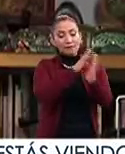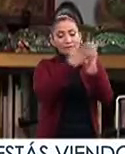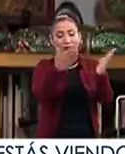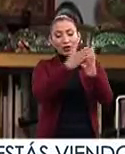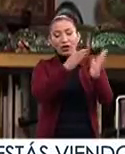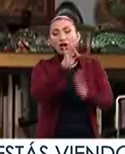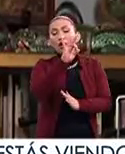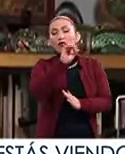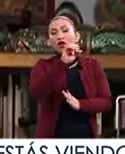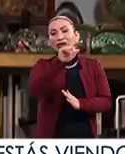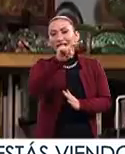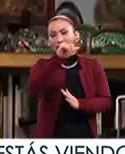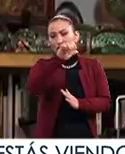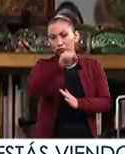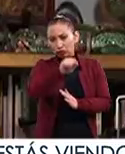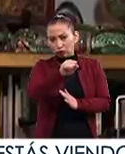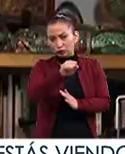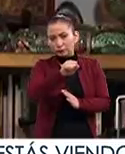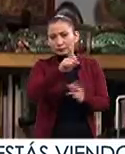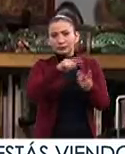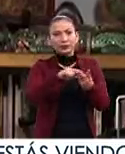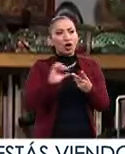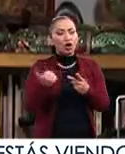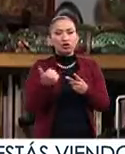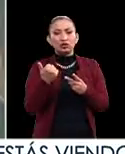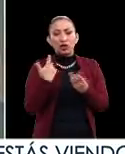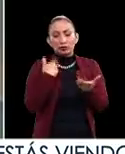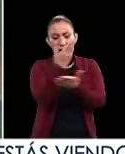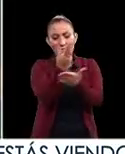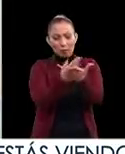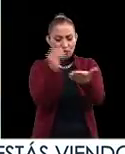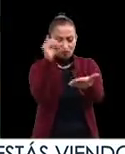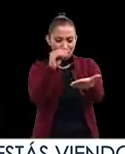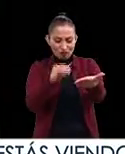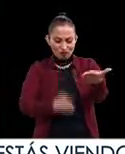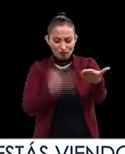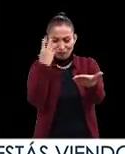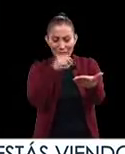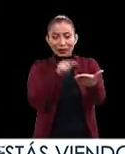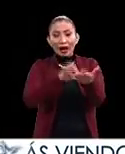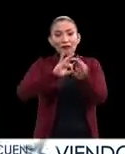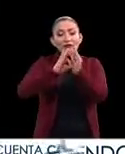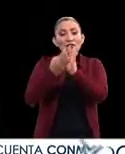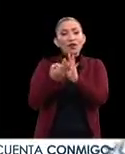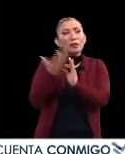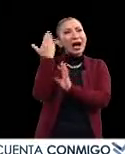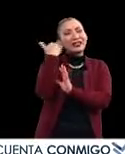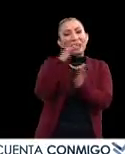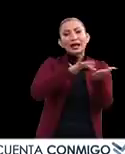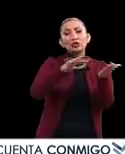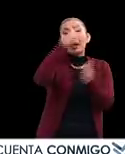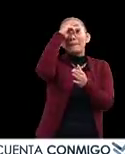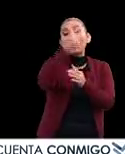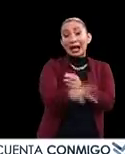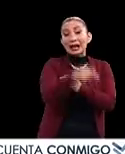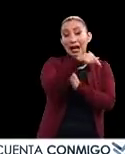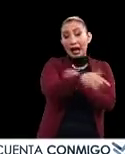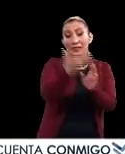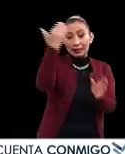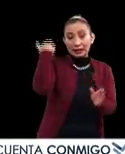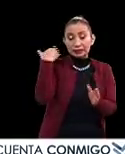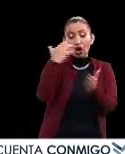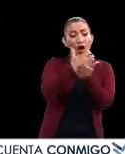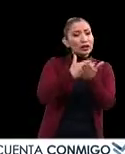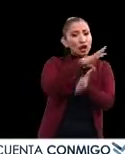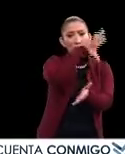folletería y de folletos ilustrados, en el modelo de lo que fue Lecturas Mexicanas en su día.